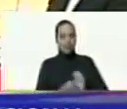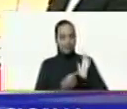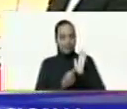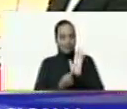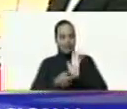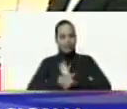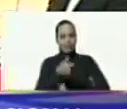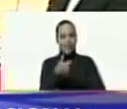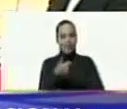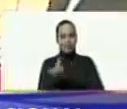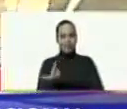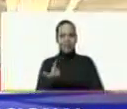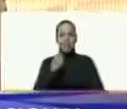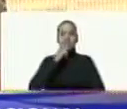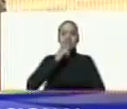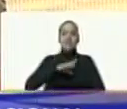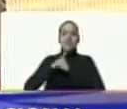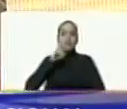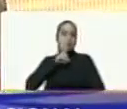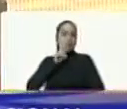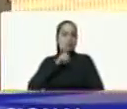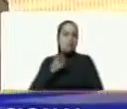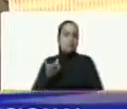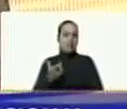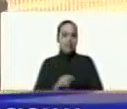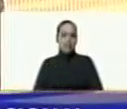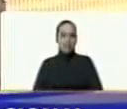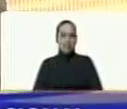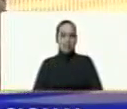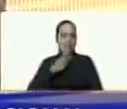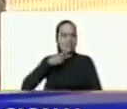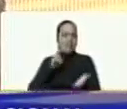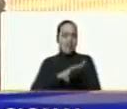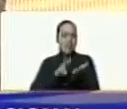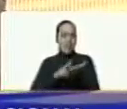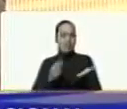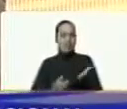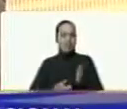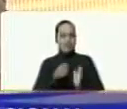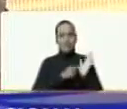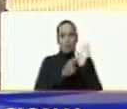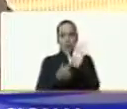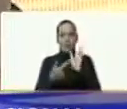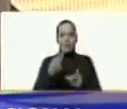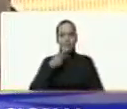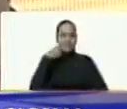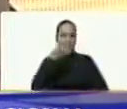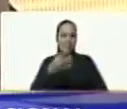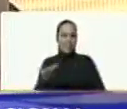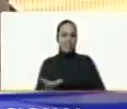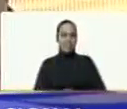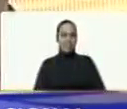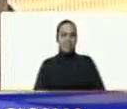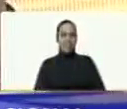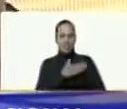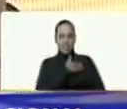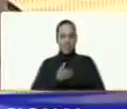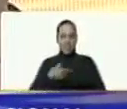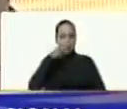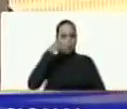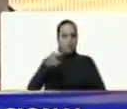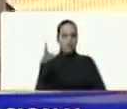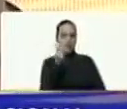la fábula terrorista. La realidad se ha impuesto al final. La realidad de lo que quiere el pueblo de Venezuela: